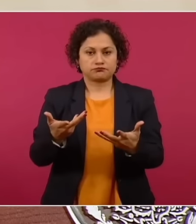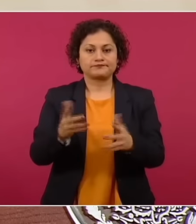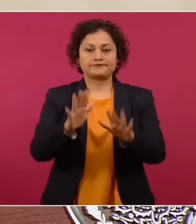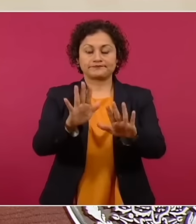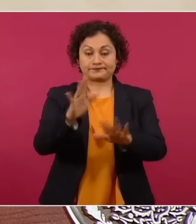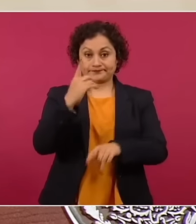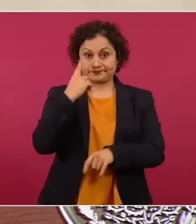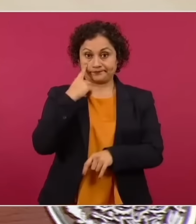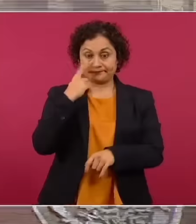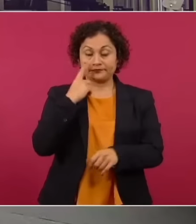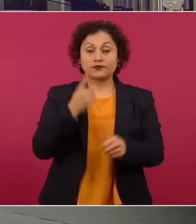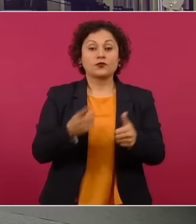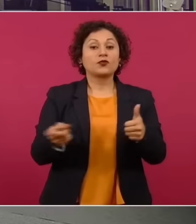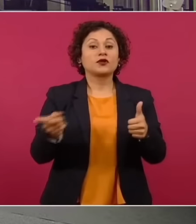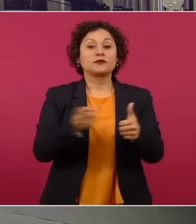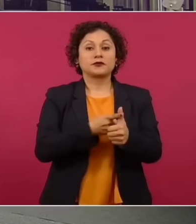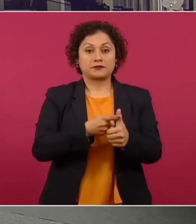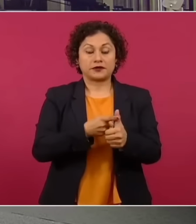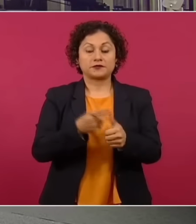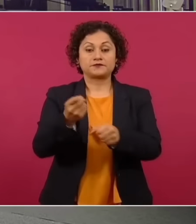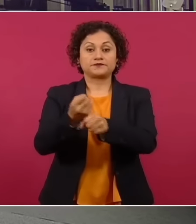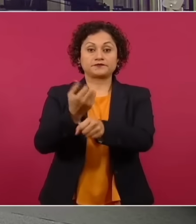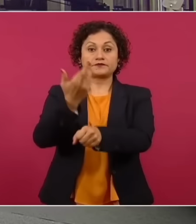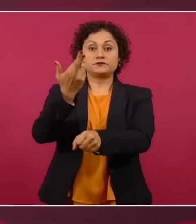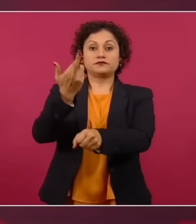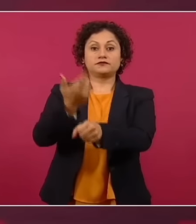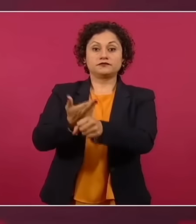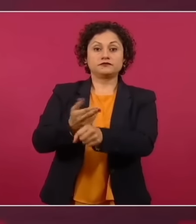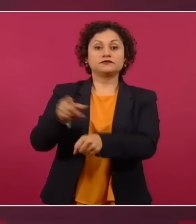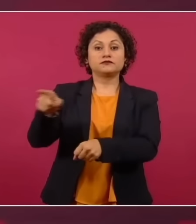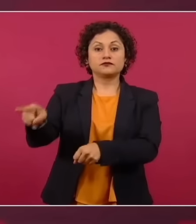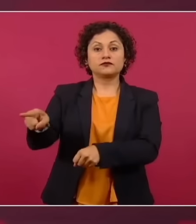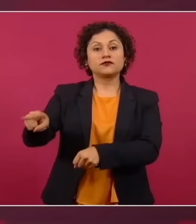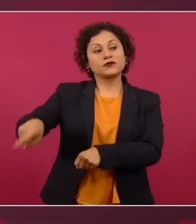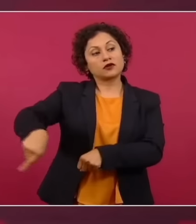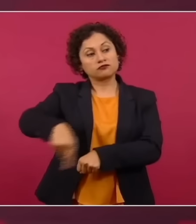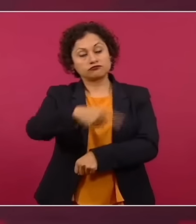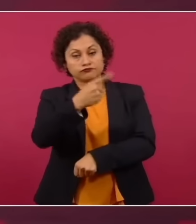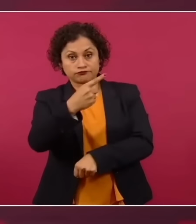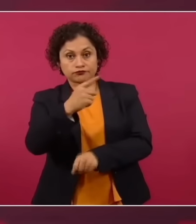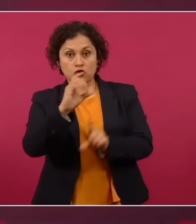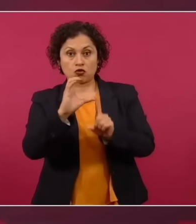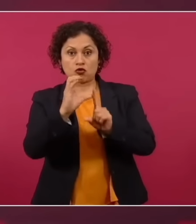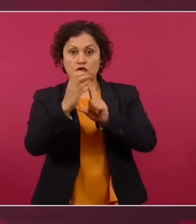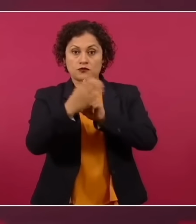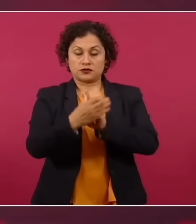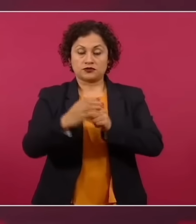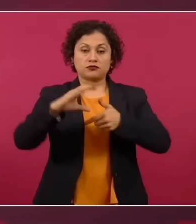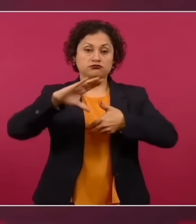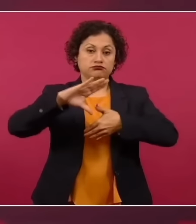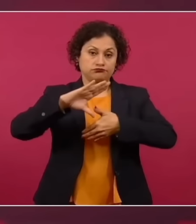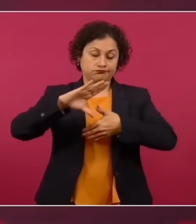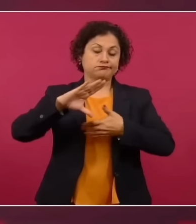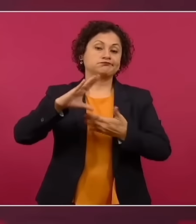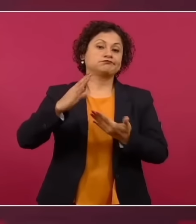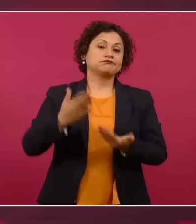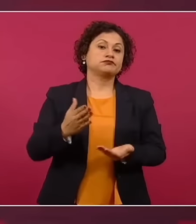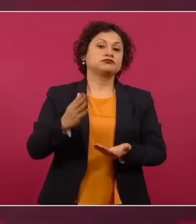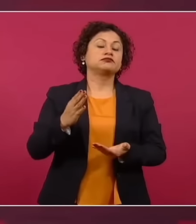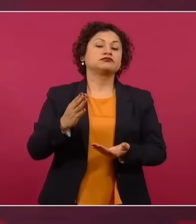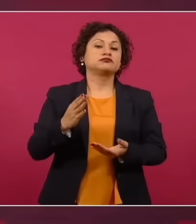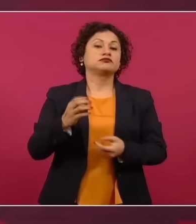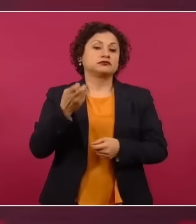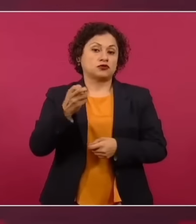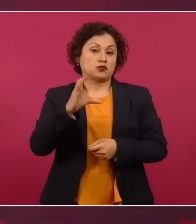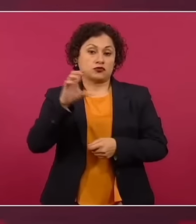el secretario solicitó la intervención de la Comisión Nacional de Derechos Humanos. Eso es